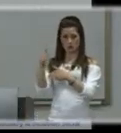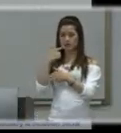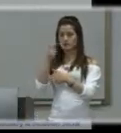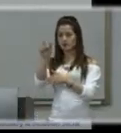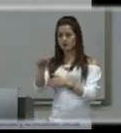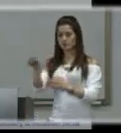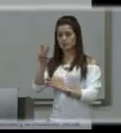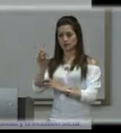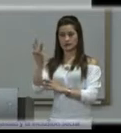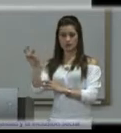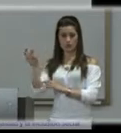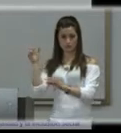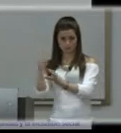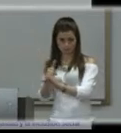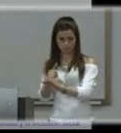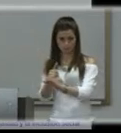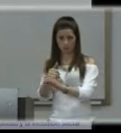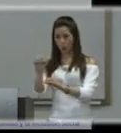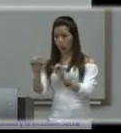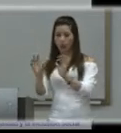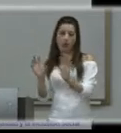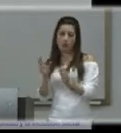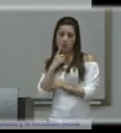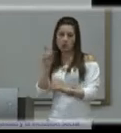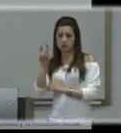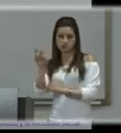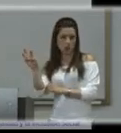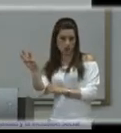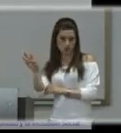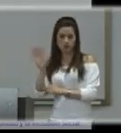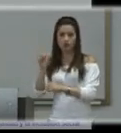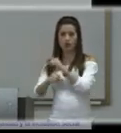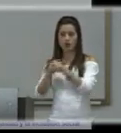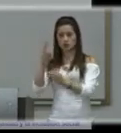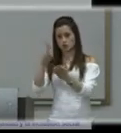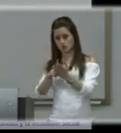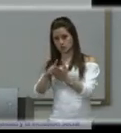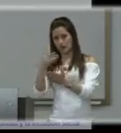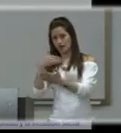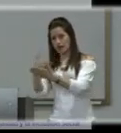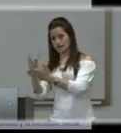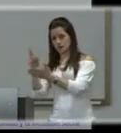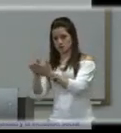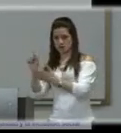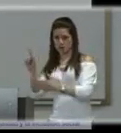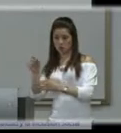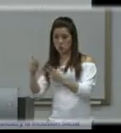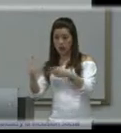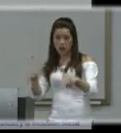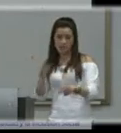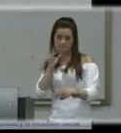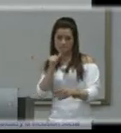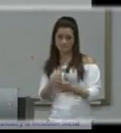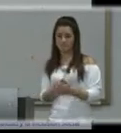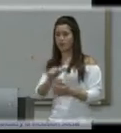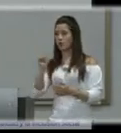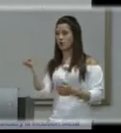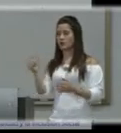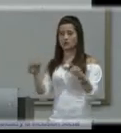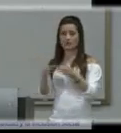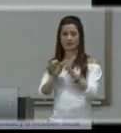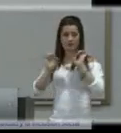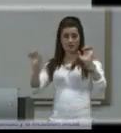casos sin género, entre 2000 y 2011. Entonces ya empiezan a ver la diferencia de cifras. La Defensoría,